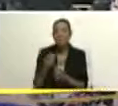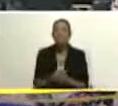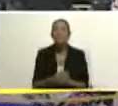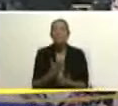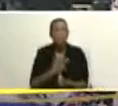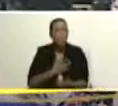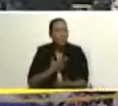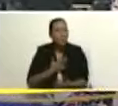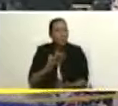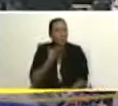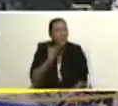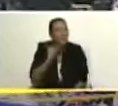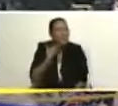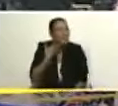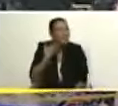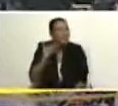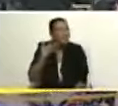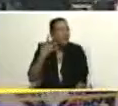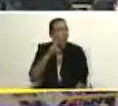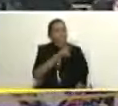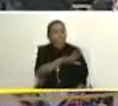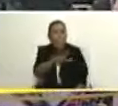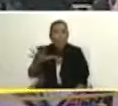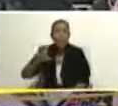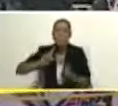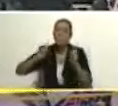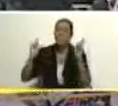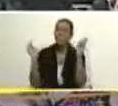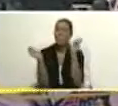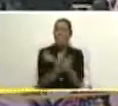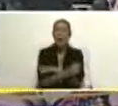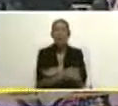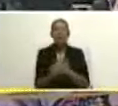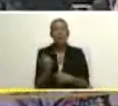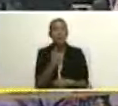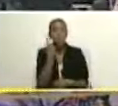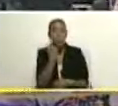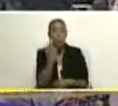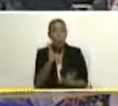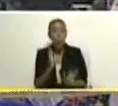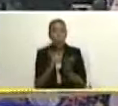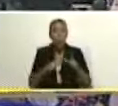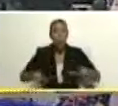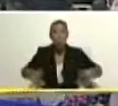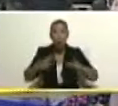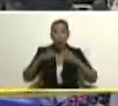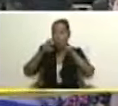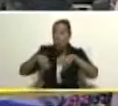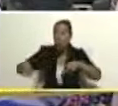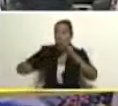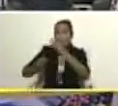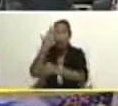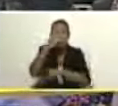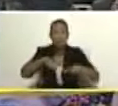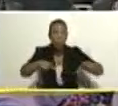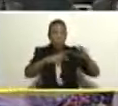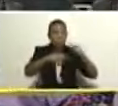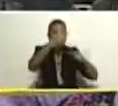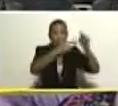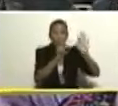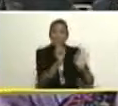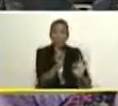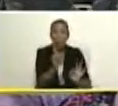realmente orgullosa de ver toda esta transformación, no solamente de los espacios físicos, sino también